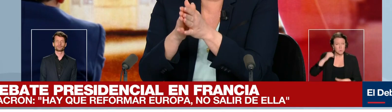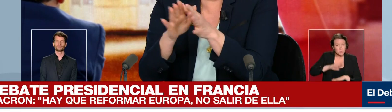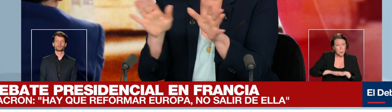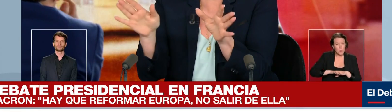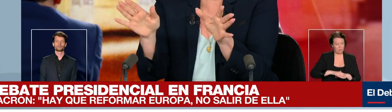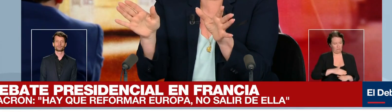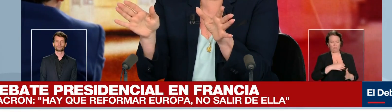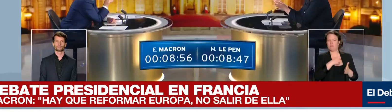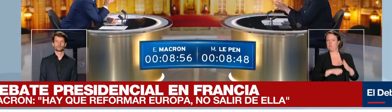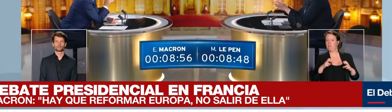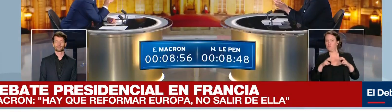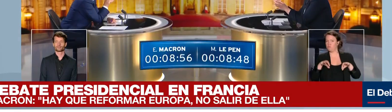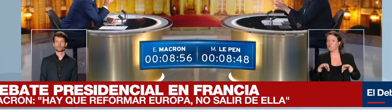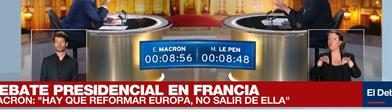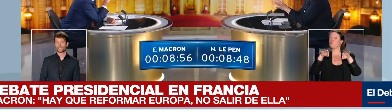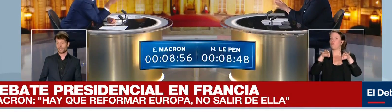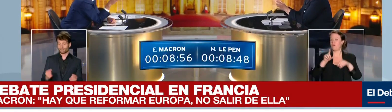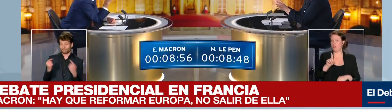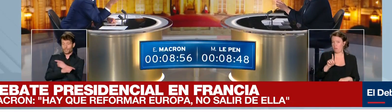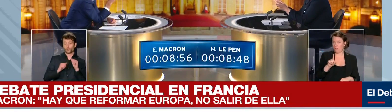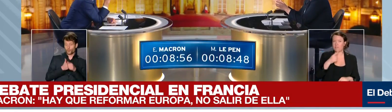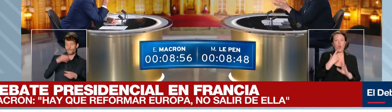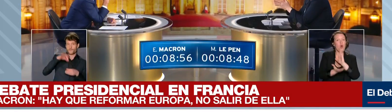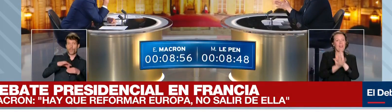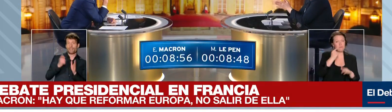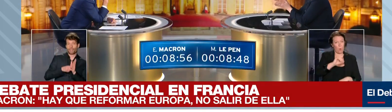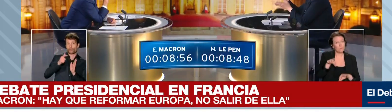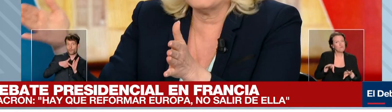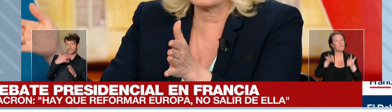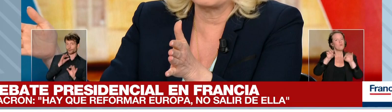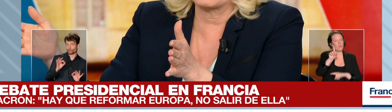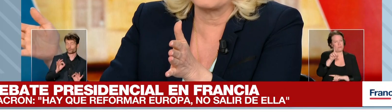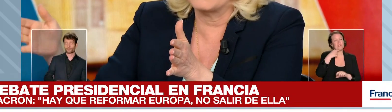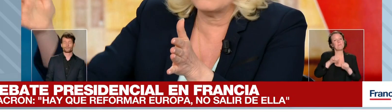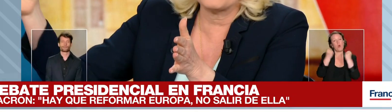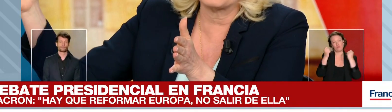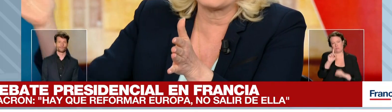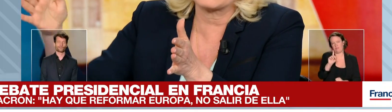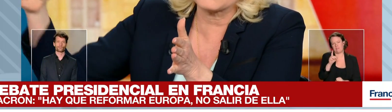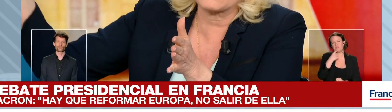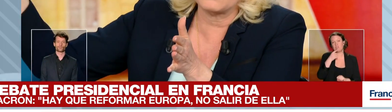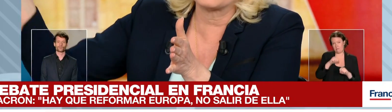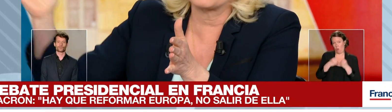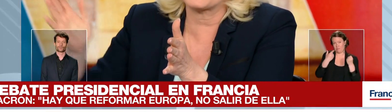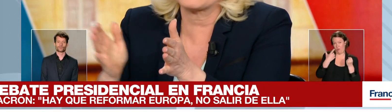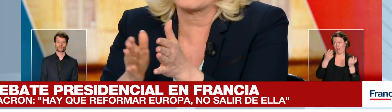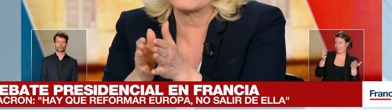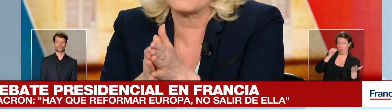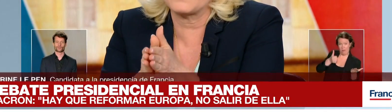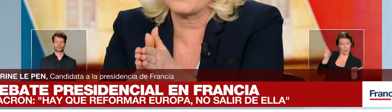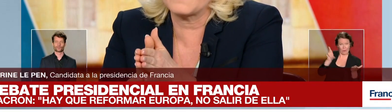alza? ¿Usted no la retiró? Contrariamente a lo que se votó. De hecho, no retiró la ley. O sea que mañana